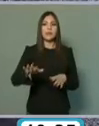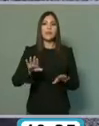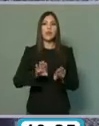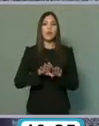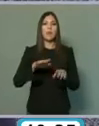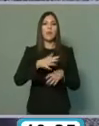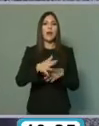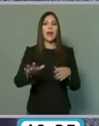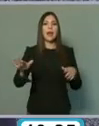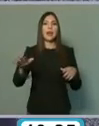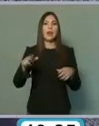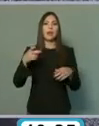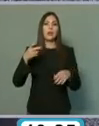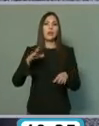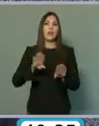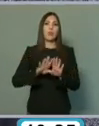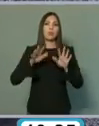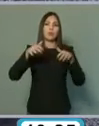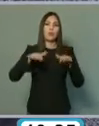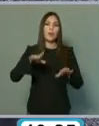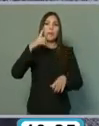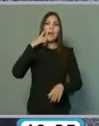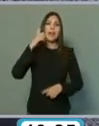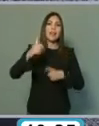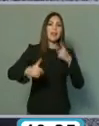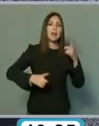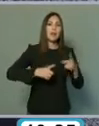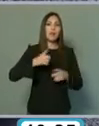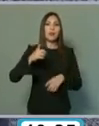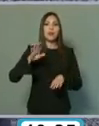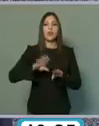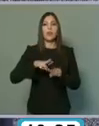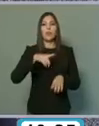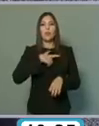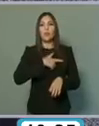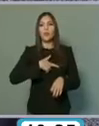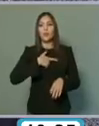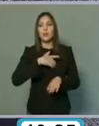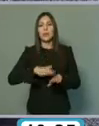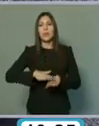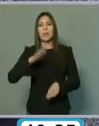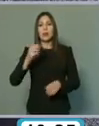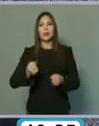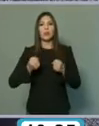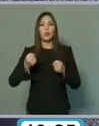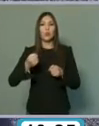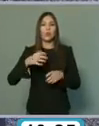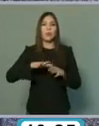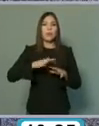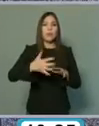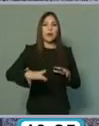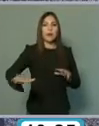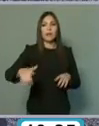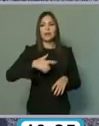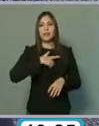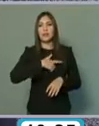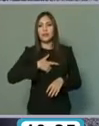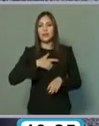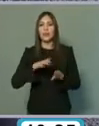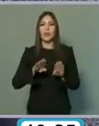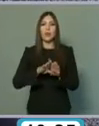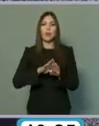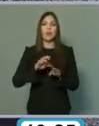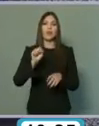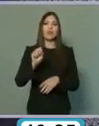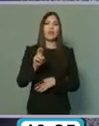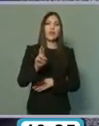mar abierto, un mar oceánico para los deportes acuáticos, de aquellos que les guste, el surf, la vela, etcétera, etcétera. O sea, y